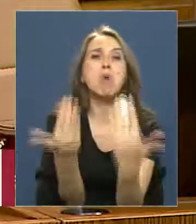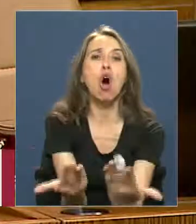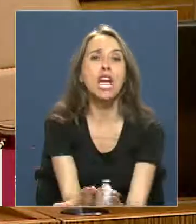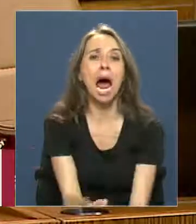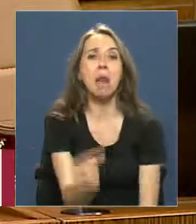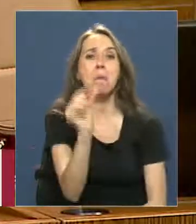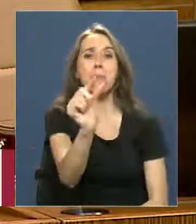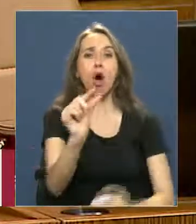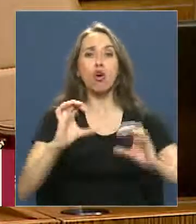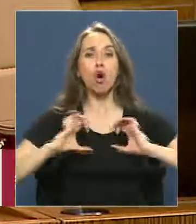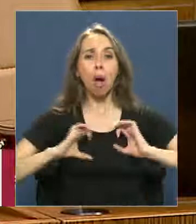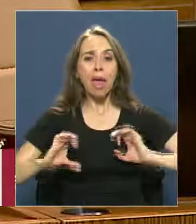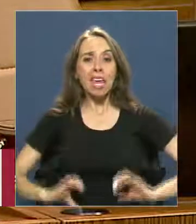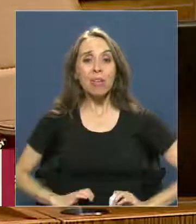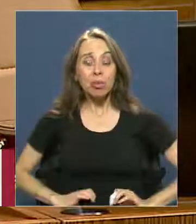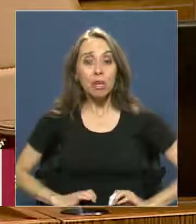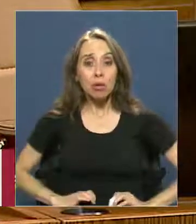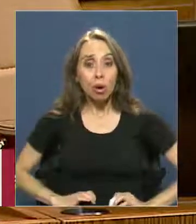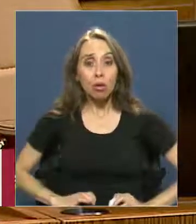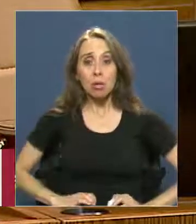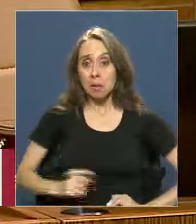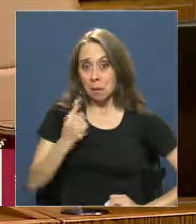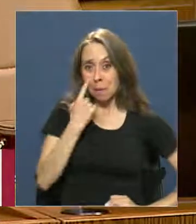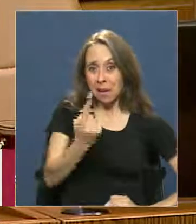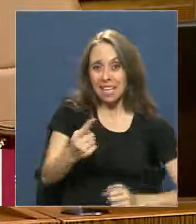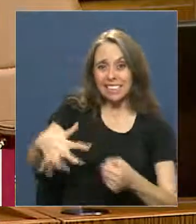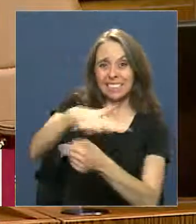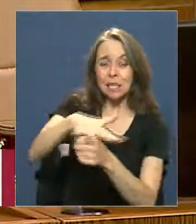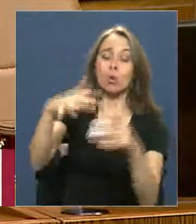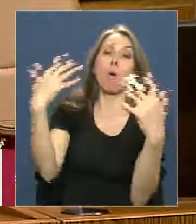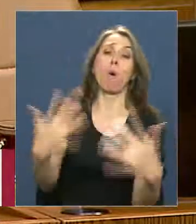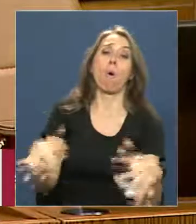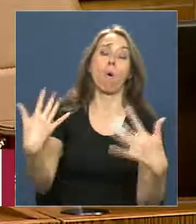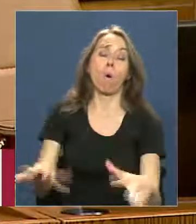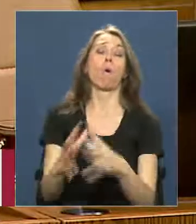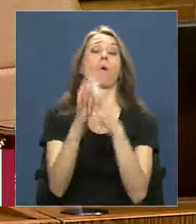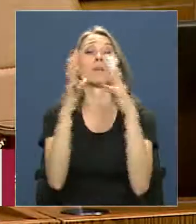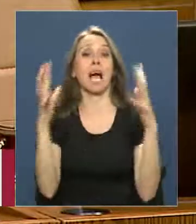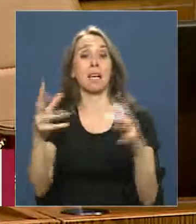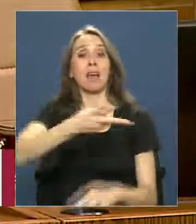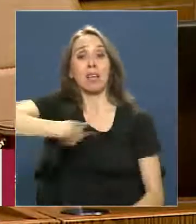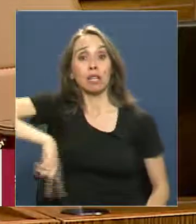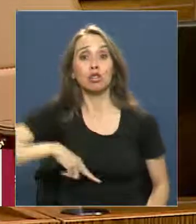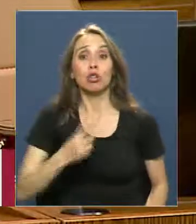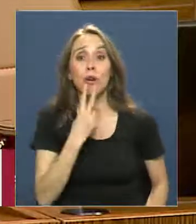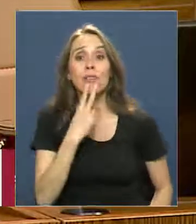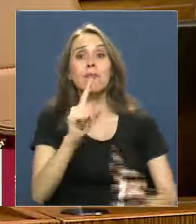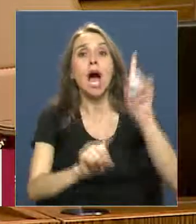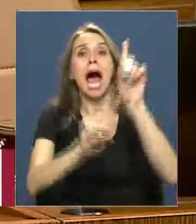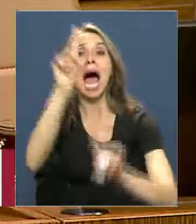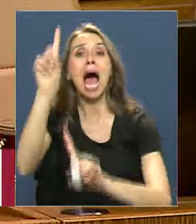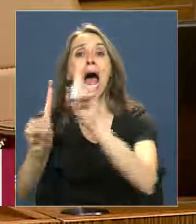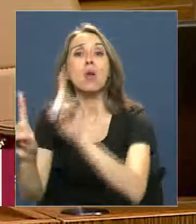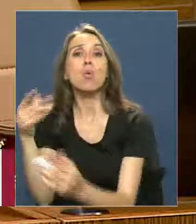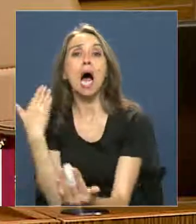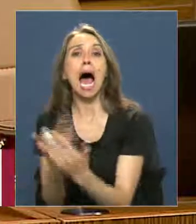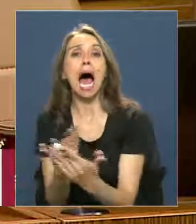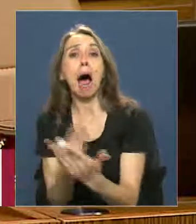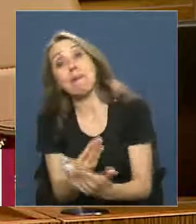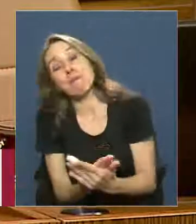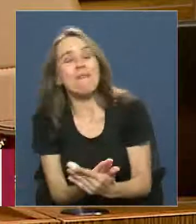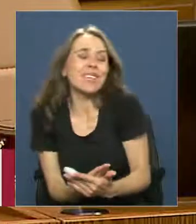poco ético que frente a una situación tan tremenda como la que estamos viviendo, algunos aprovechen esto